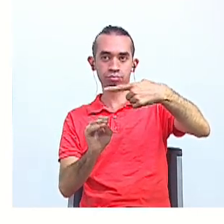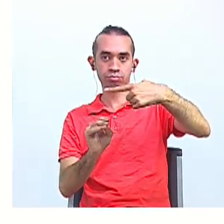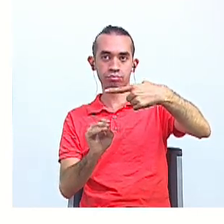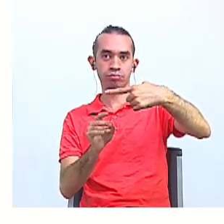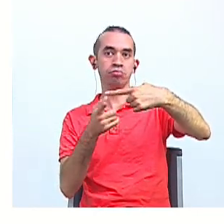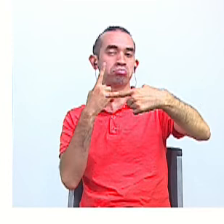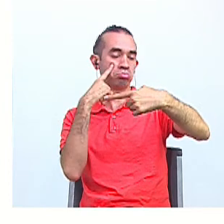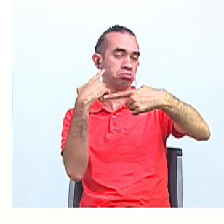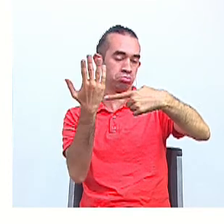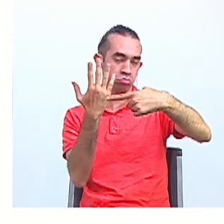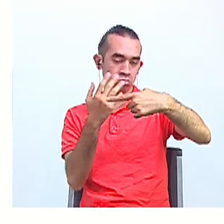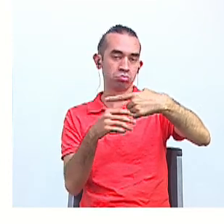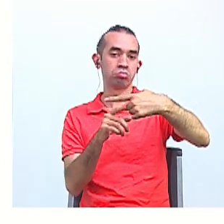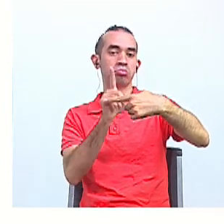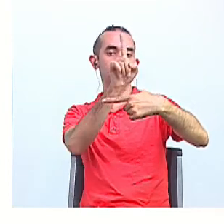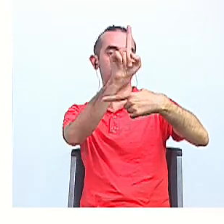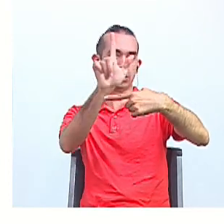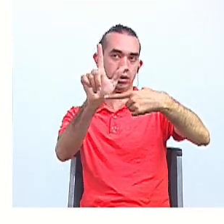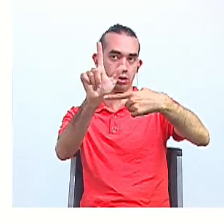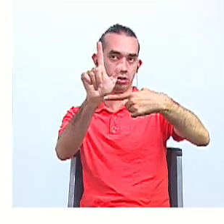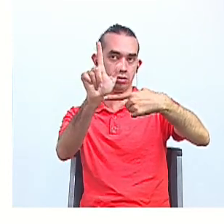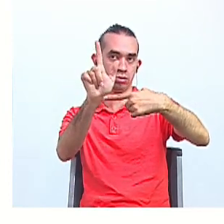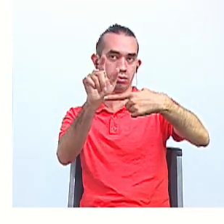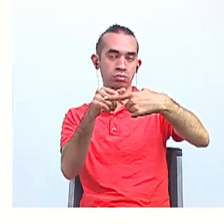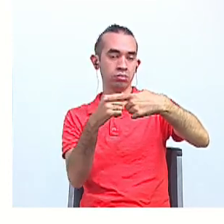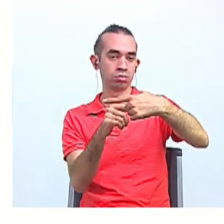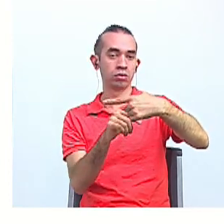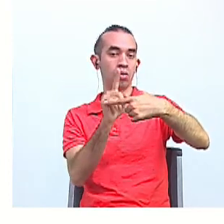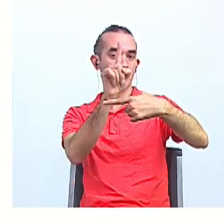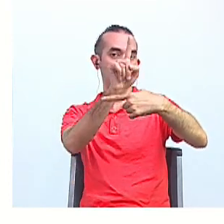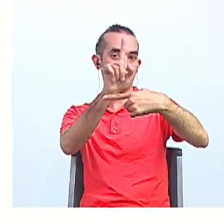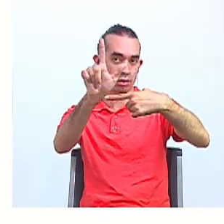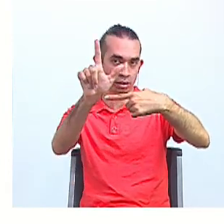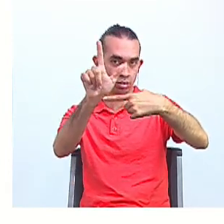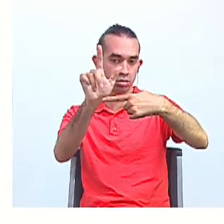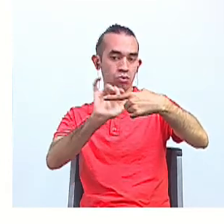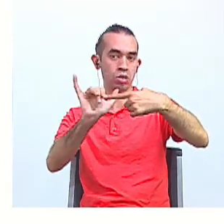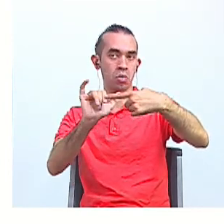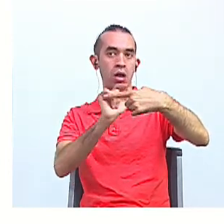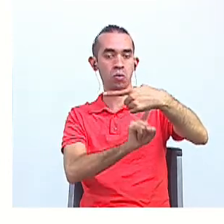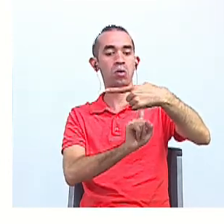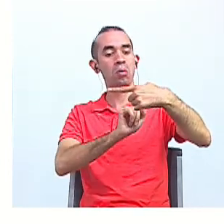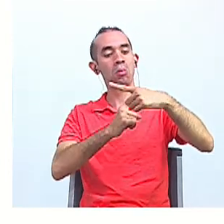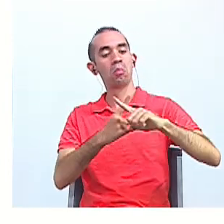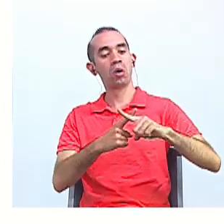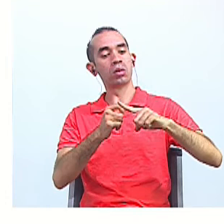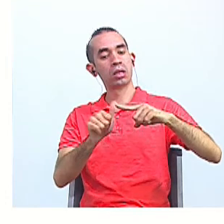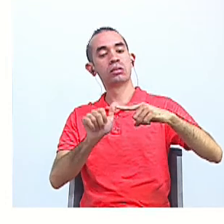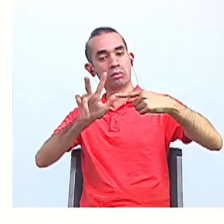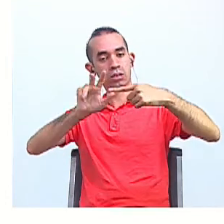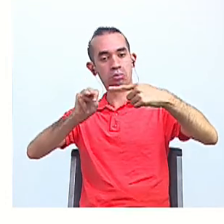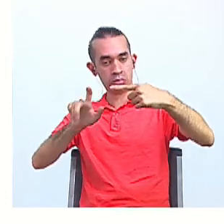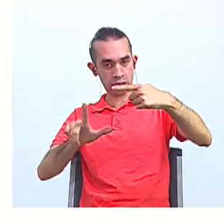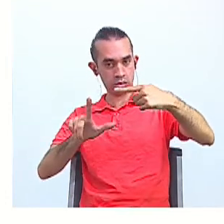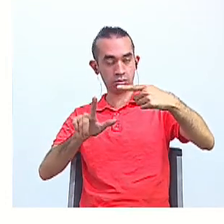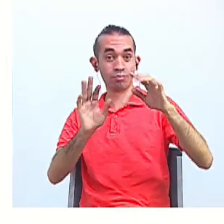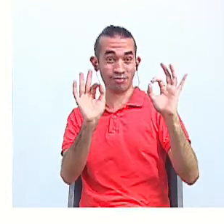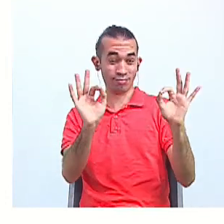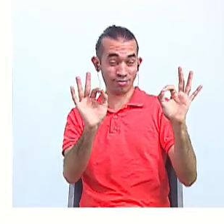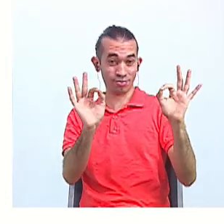quede en este caso el primer paso en litros. Entonces, un litro corresponde a 1 por 10 a la 3 mililitros. Muy